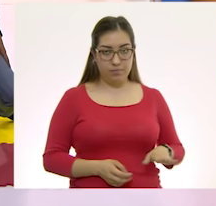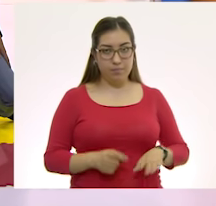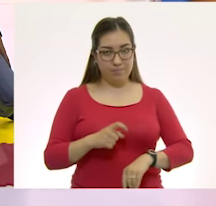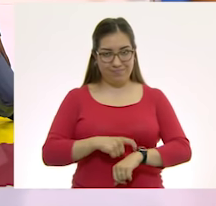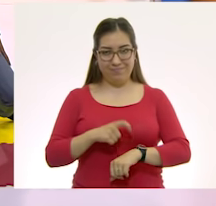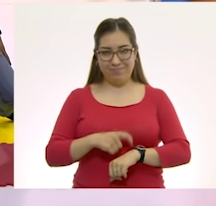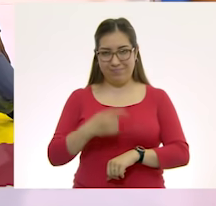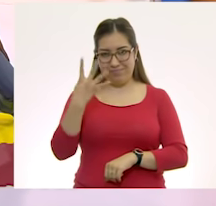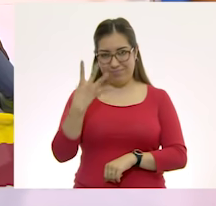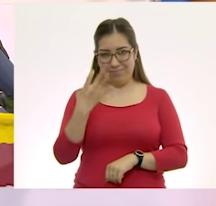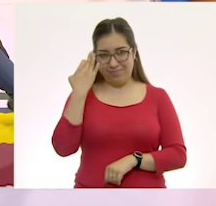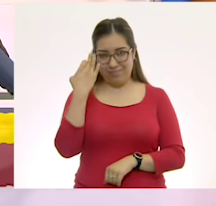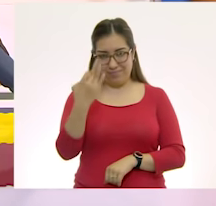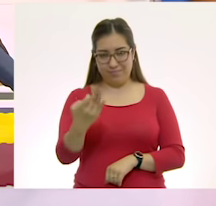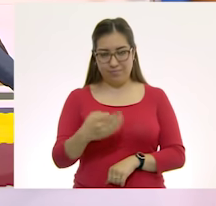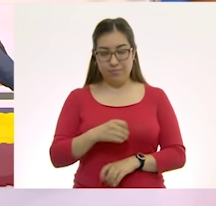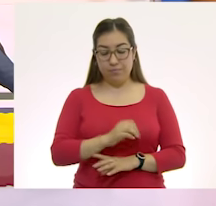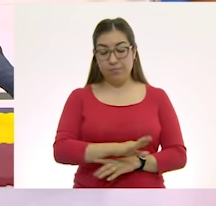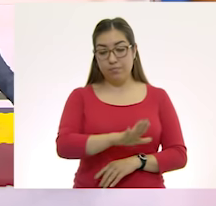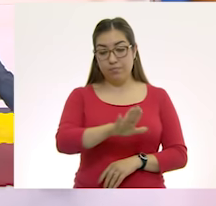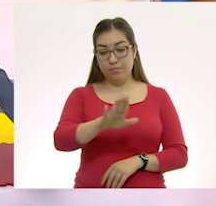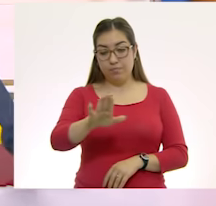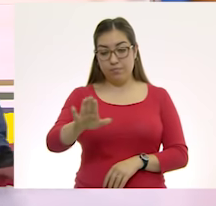1, 2, 3, 4. Hay 4, perdón. Y regresamos.